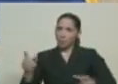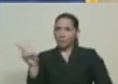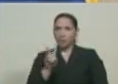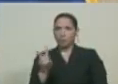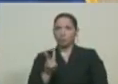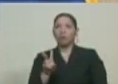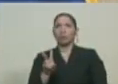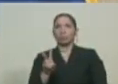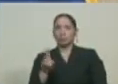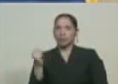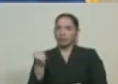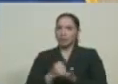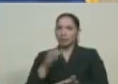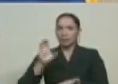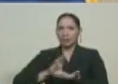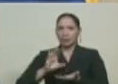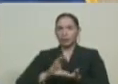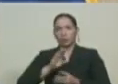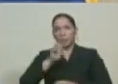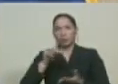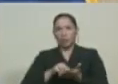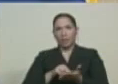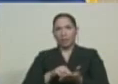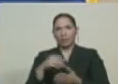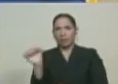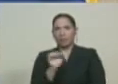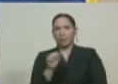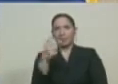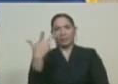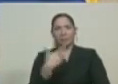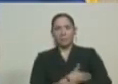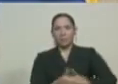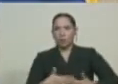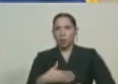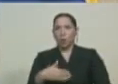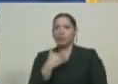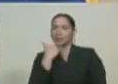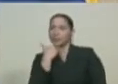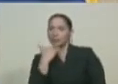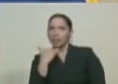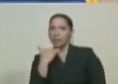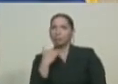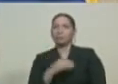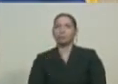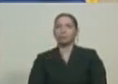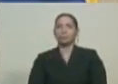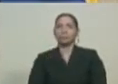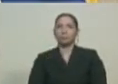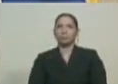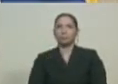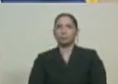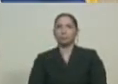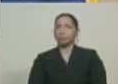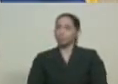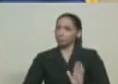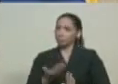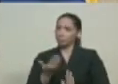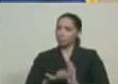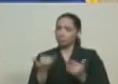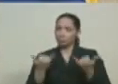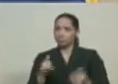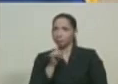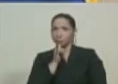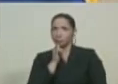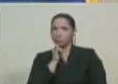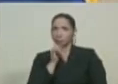Censo Nacional de Transporte que ya se acerca a las 3 millones de vehículos registrados. Importante información a esta hora se genera desde estos